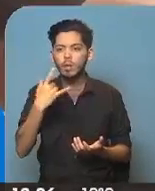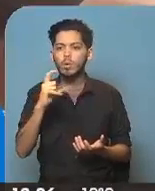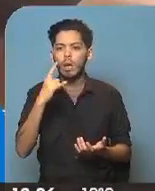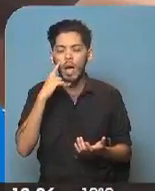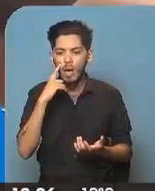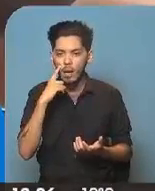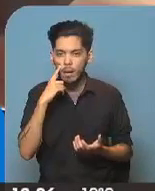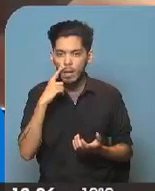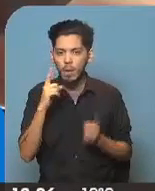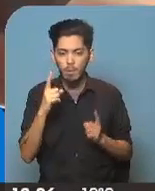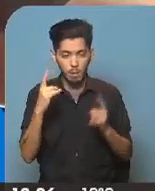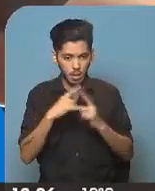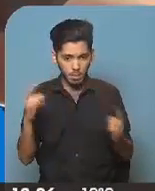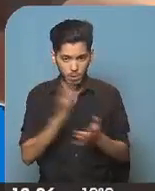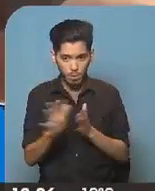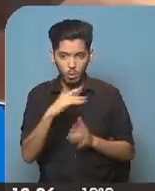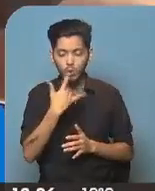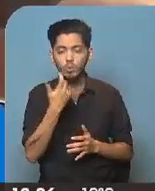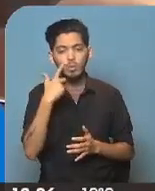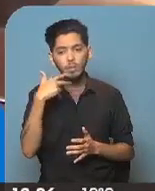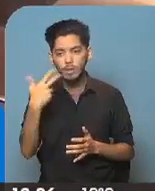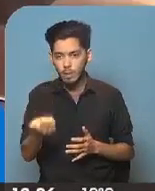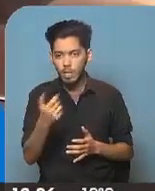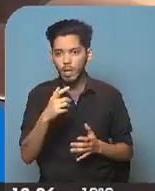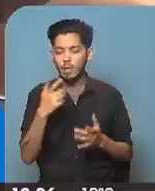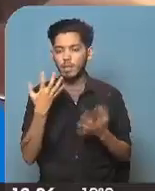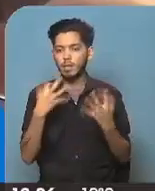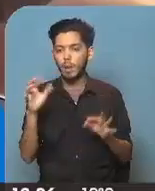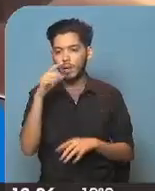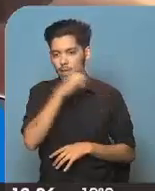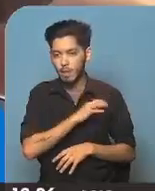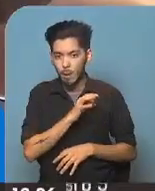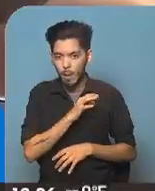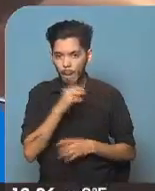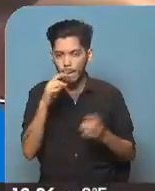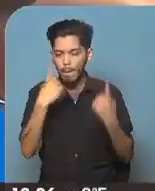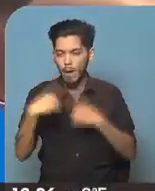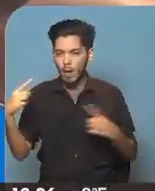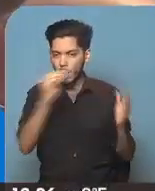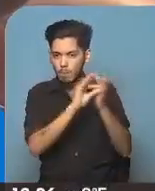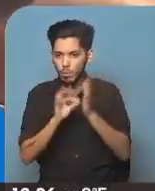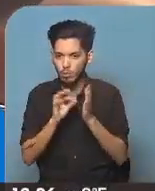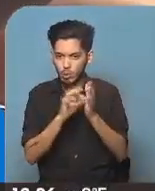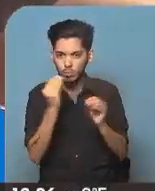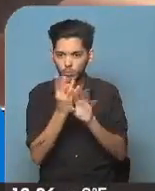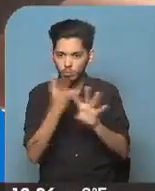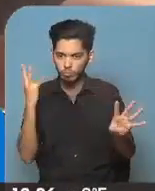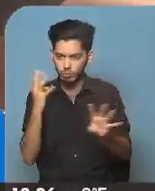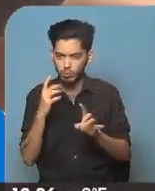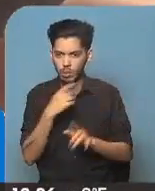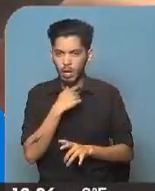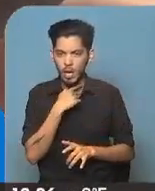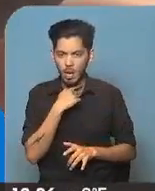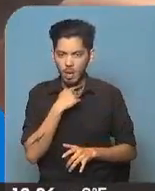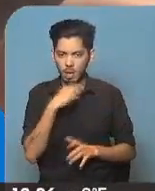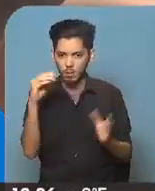que comenzó justamente por justina la de salvar siete vidas también en varios puntos hubo y había muchísimas la gente queriendo